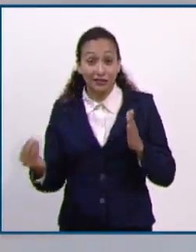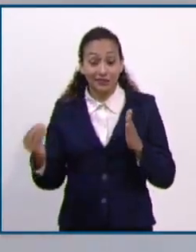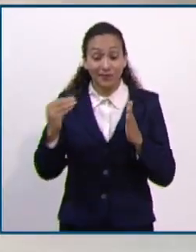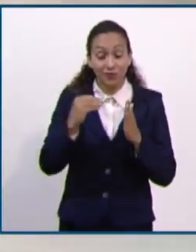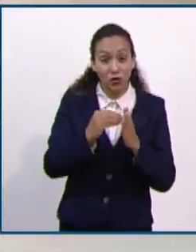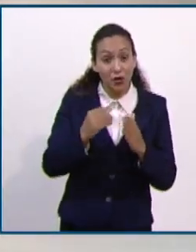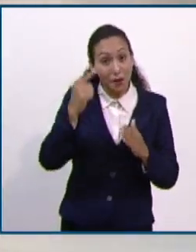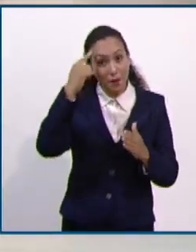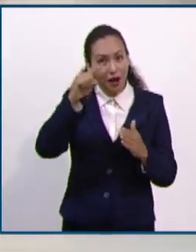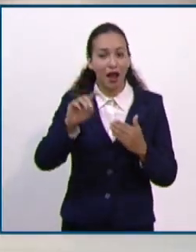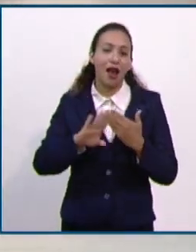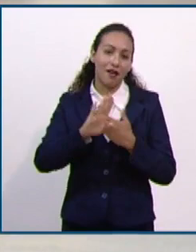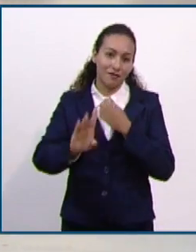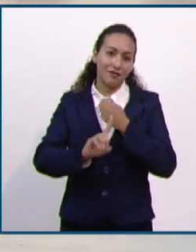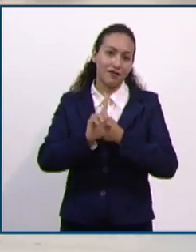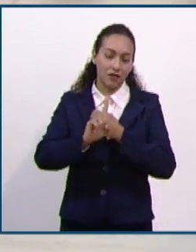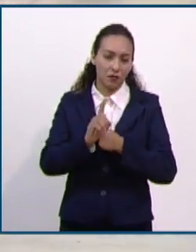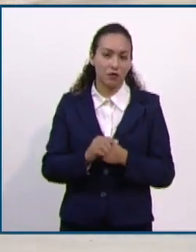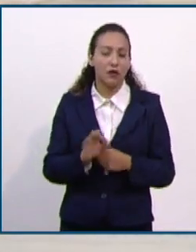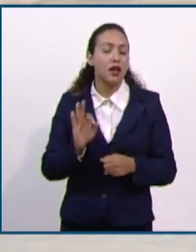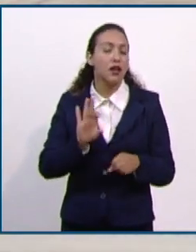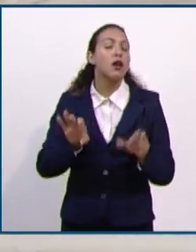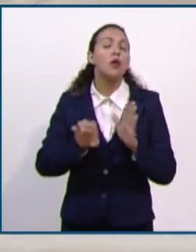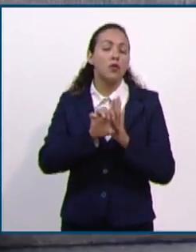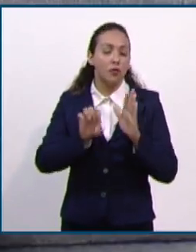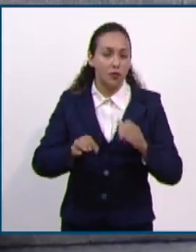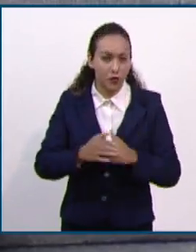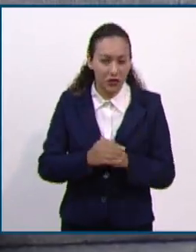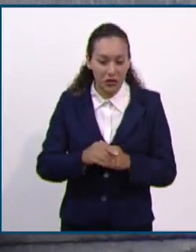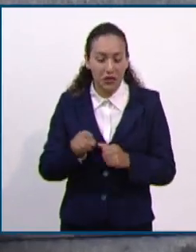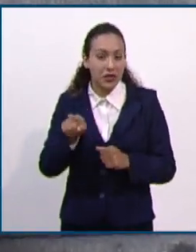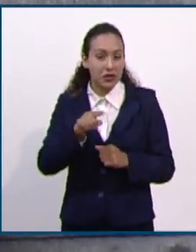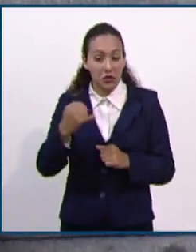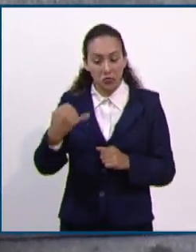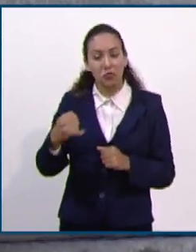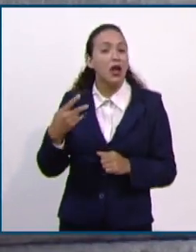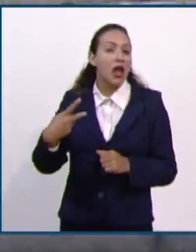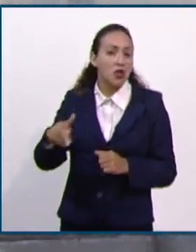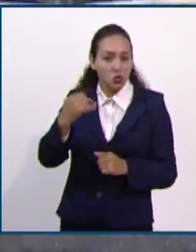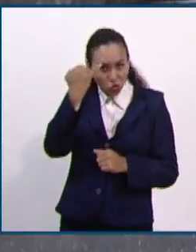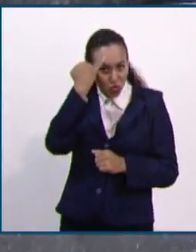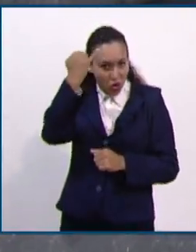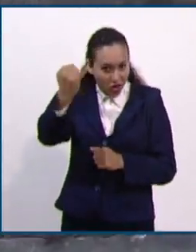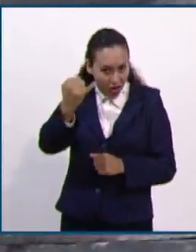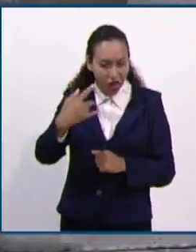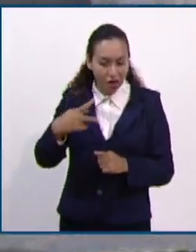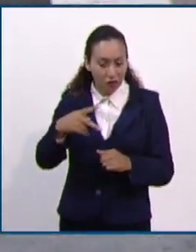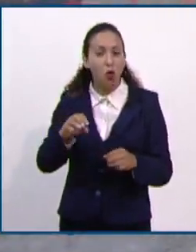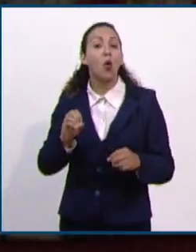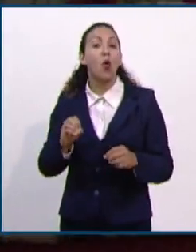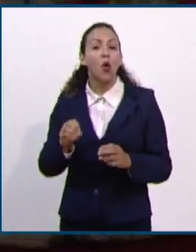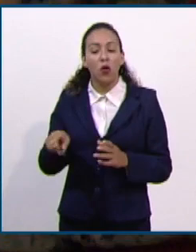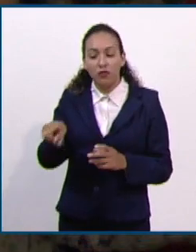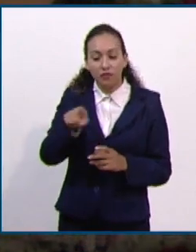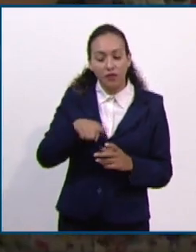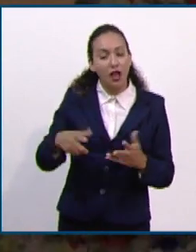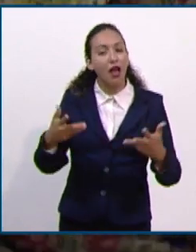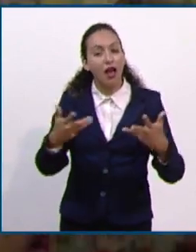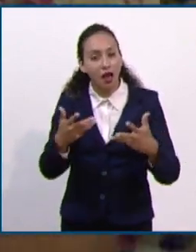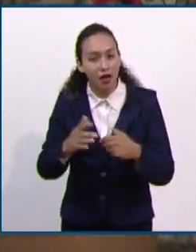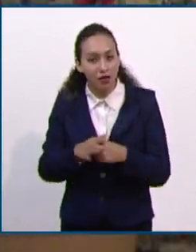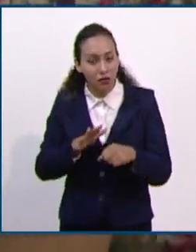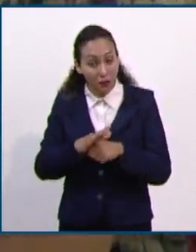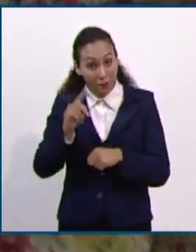en la controversia, ya sea porque forman parte de una creencia individual, están presentes en los hechos del caso o